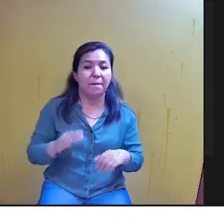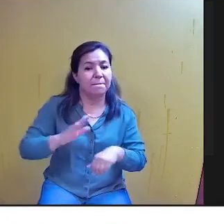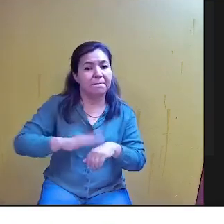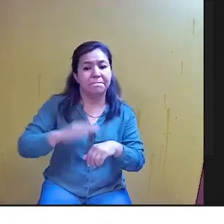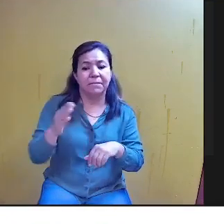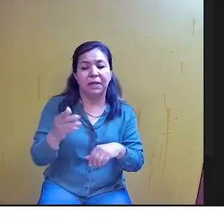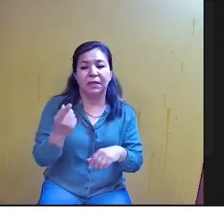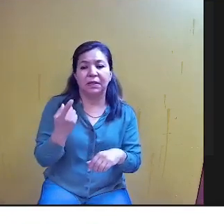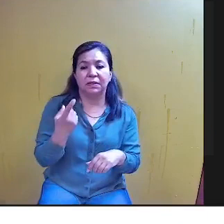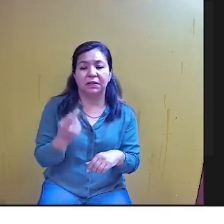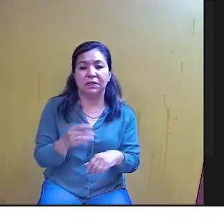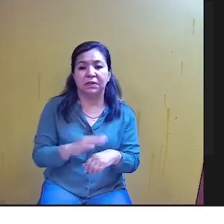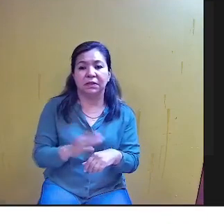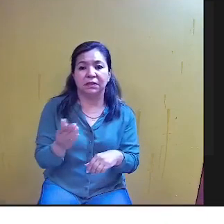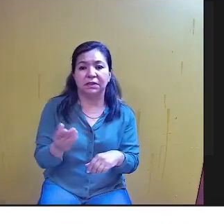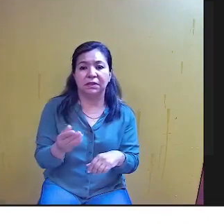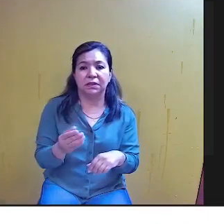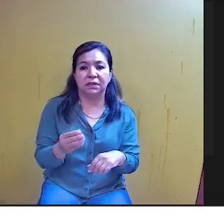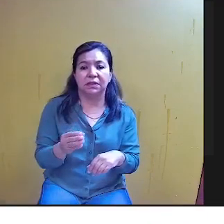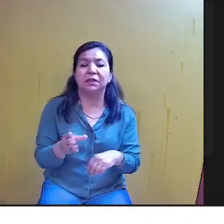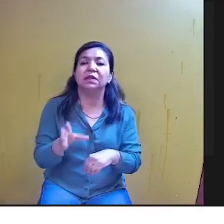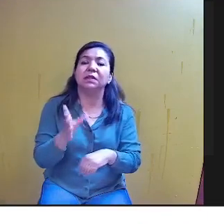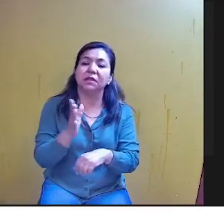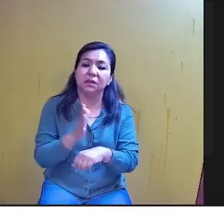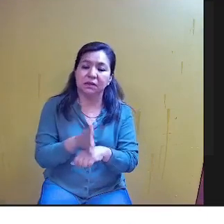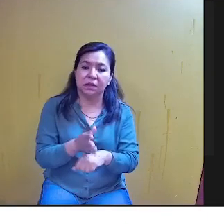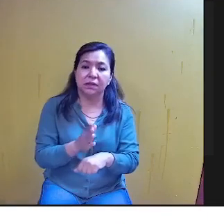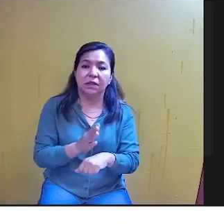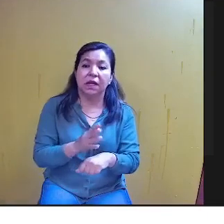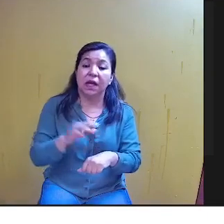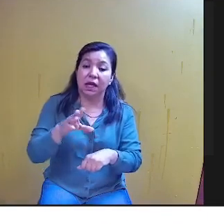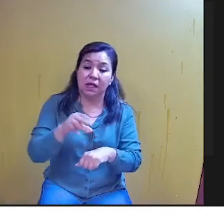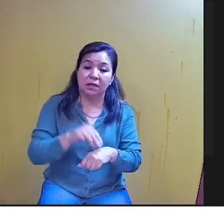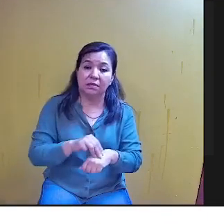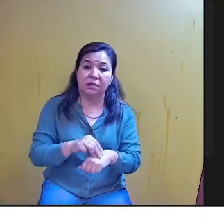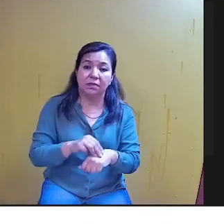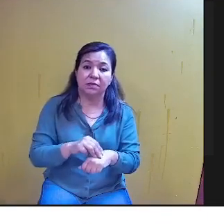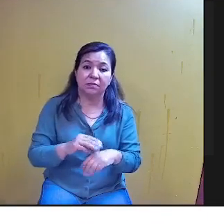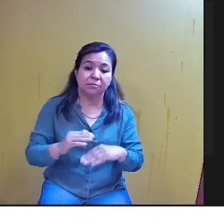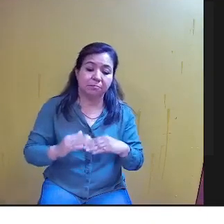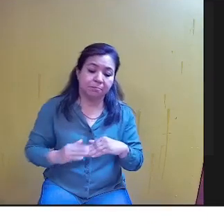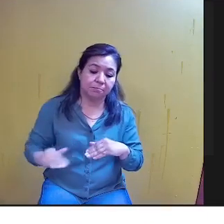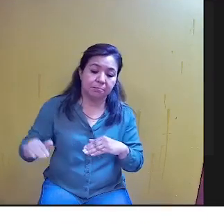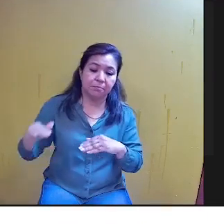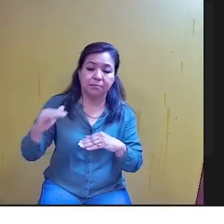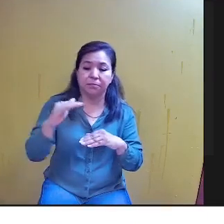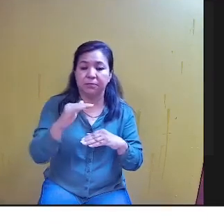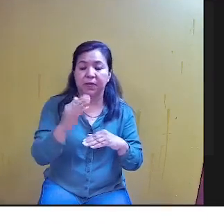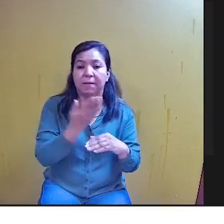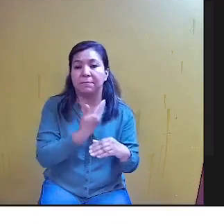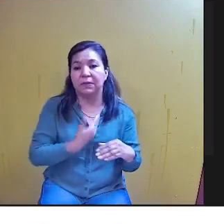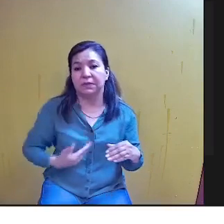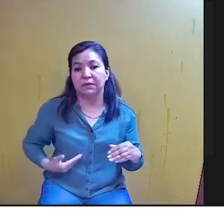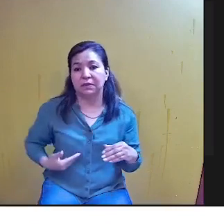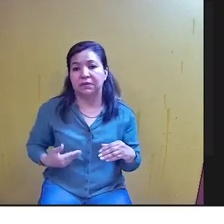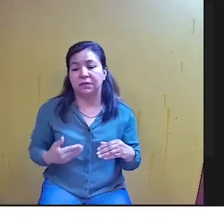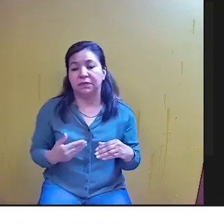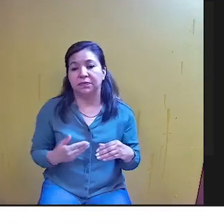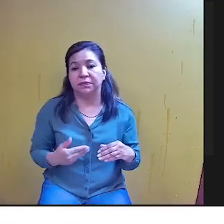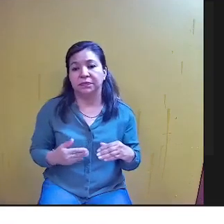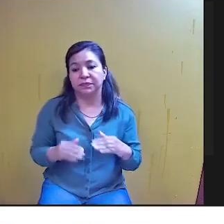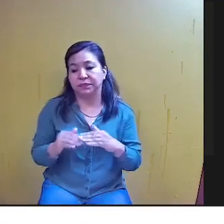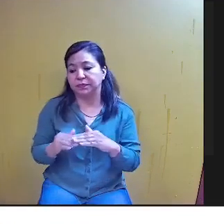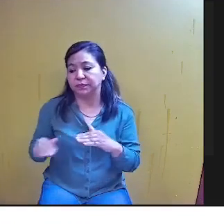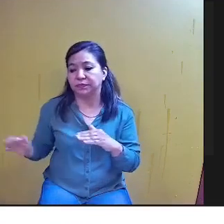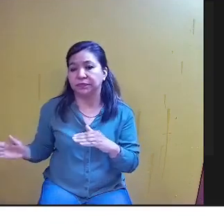calificación en el proceso de designación, subir de consejera distrital a presidenta o subir de consejera